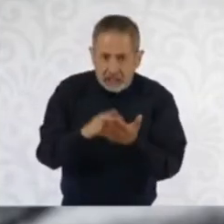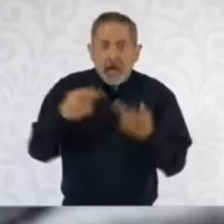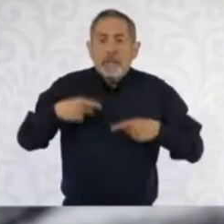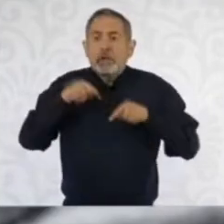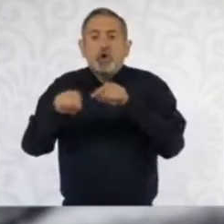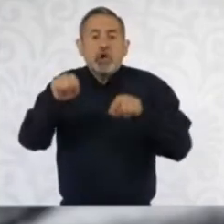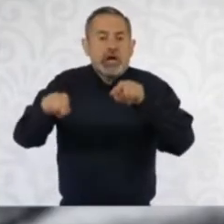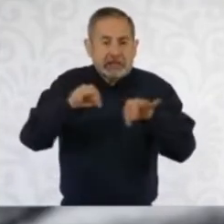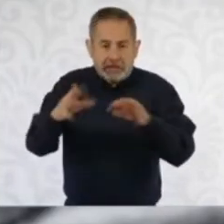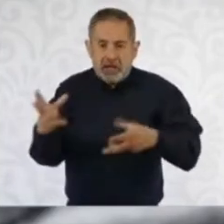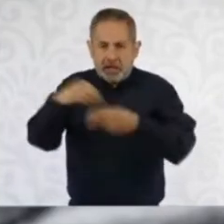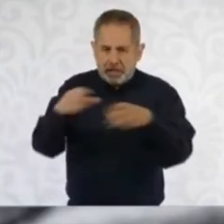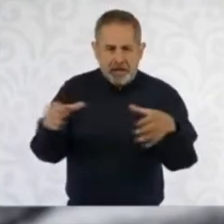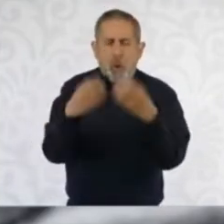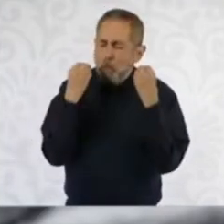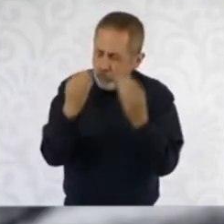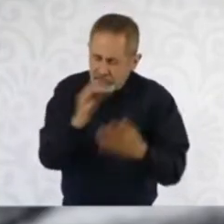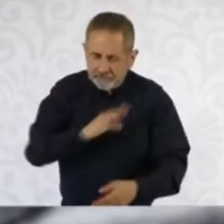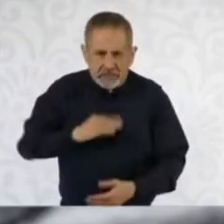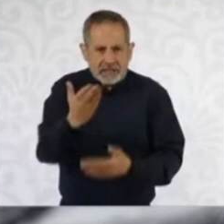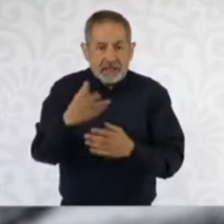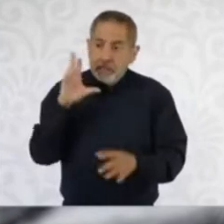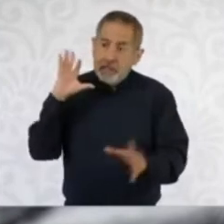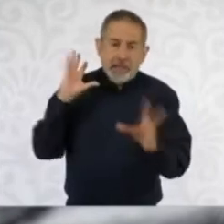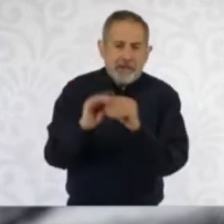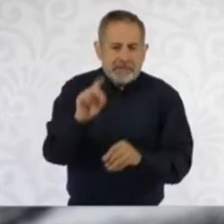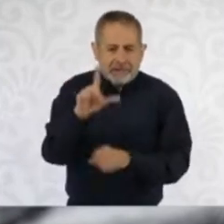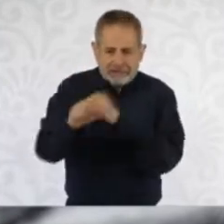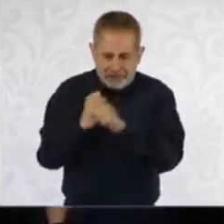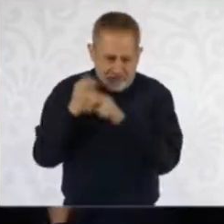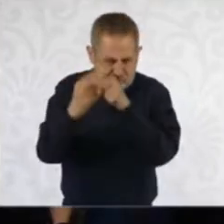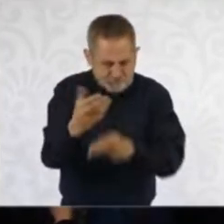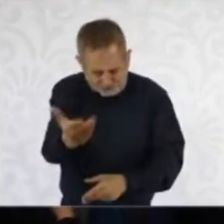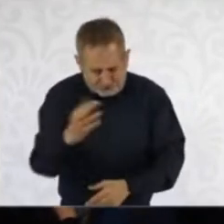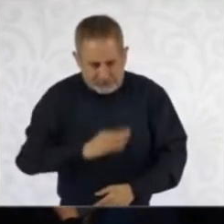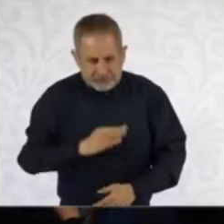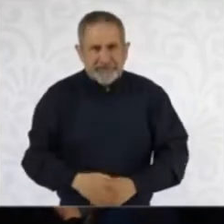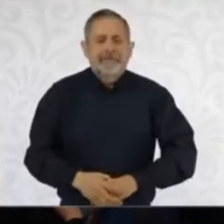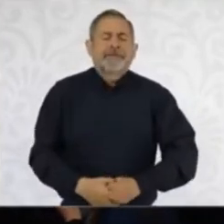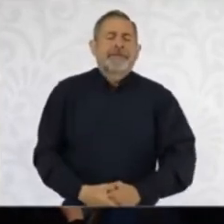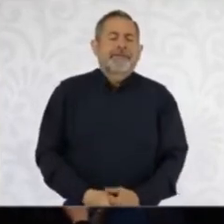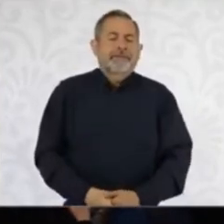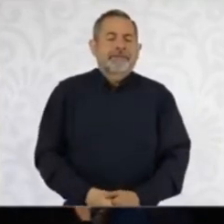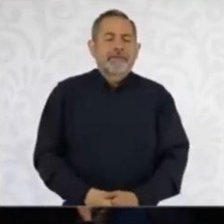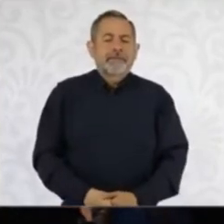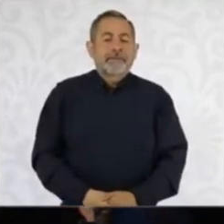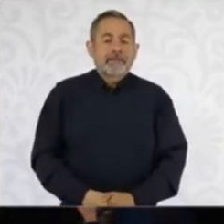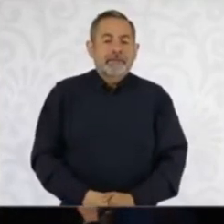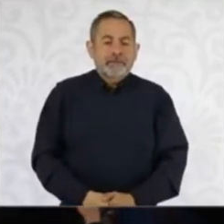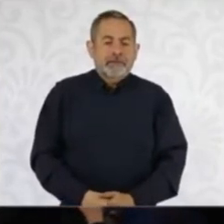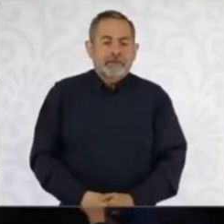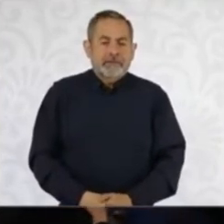y a todos sus trabajadores y trabajadoras por estos 37 años. Gracias.